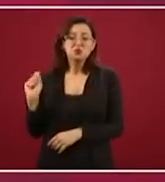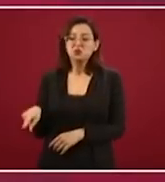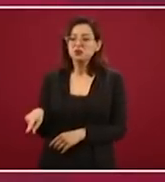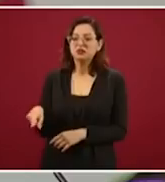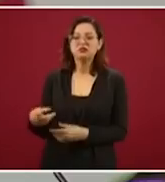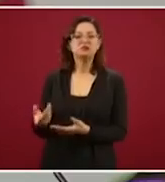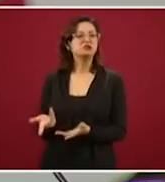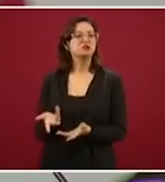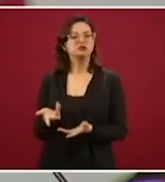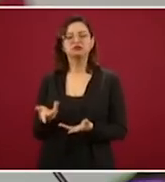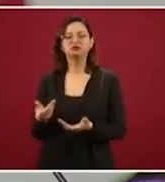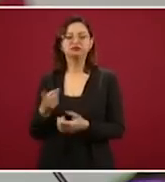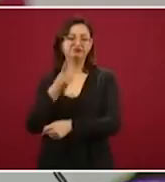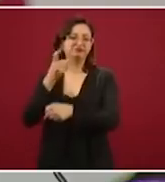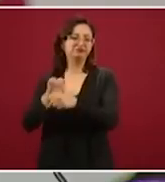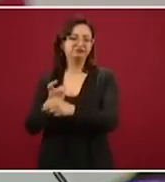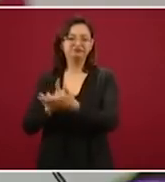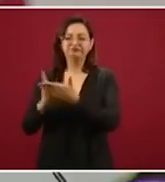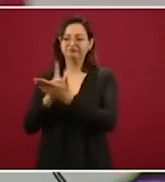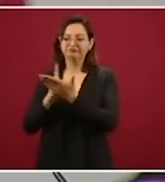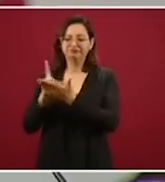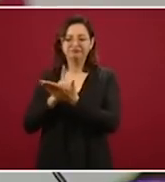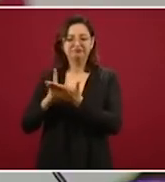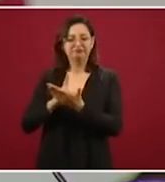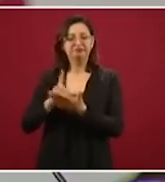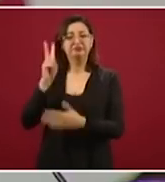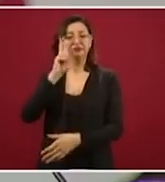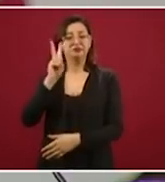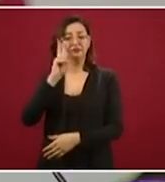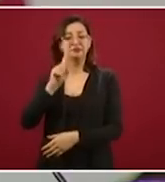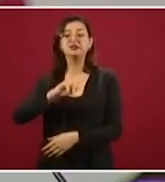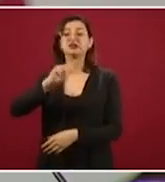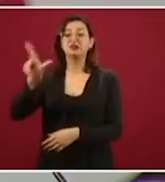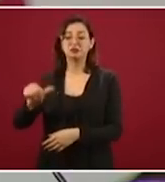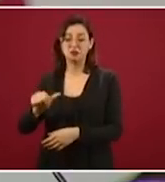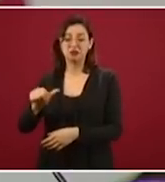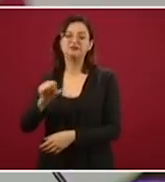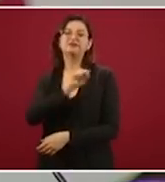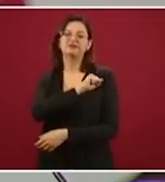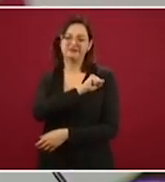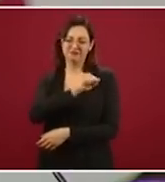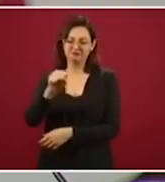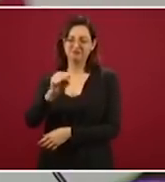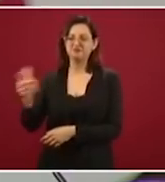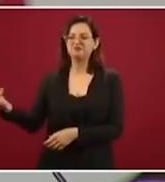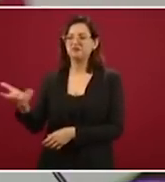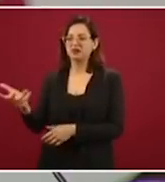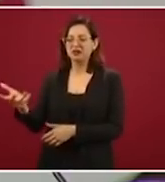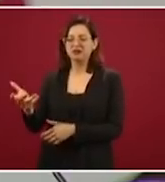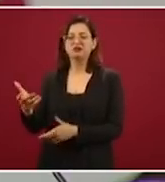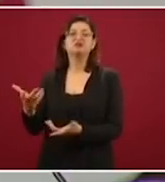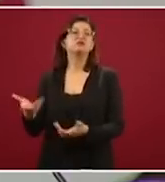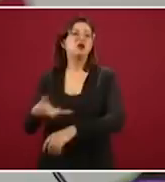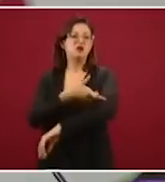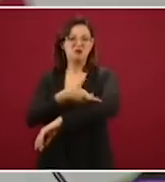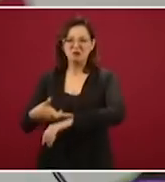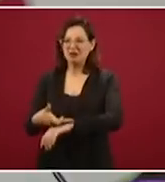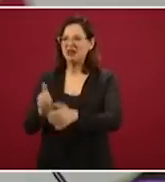la drogadicción y la delincuencia, y luego la desintegración de las familias,